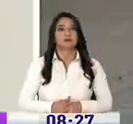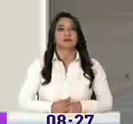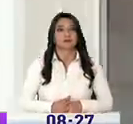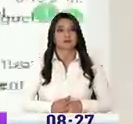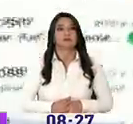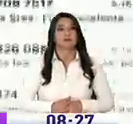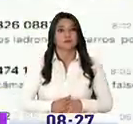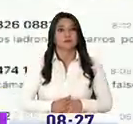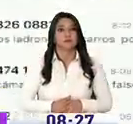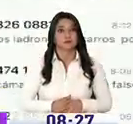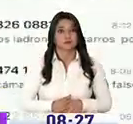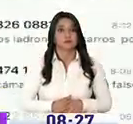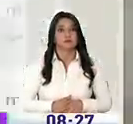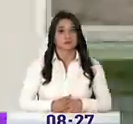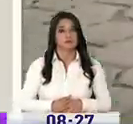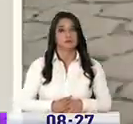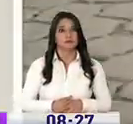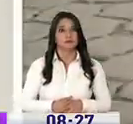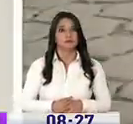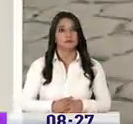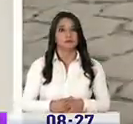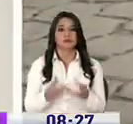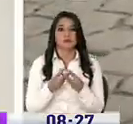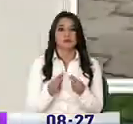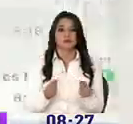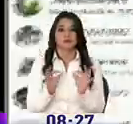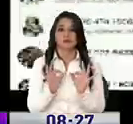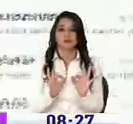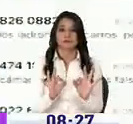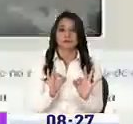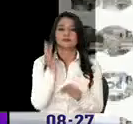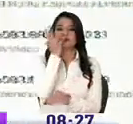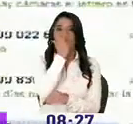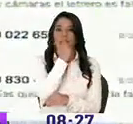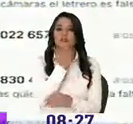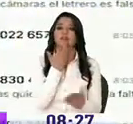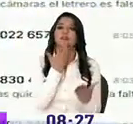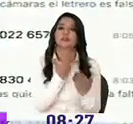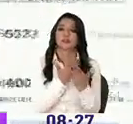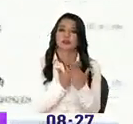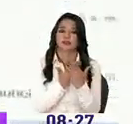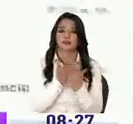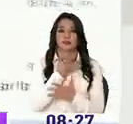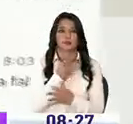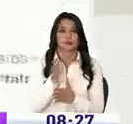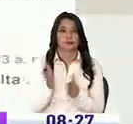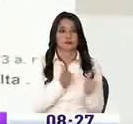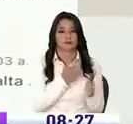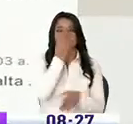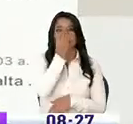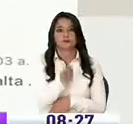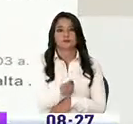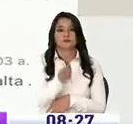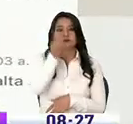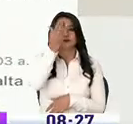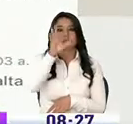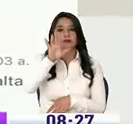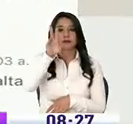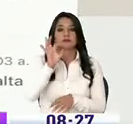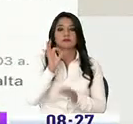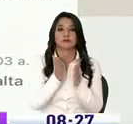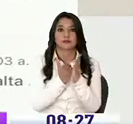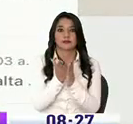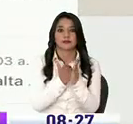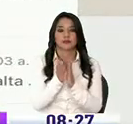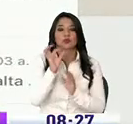acuerdan? Vean, así estaba. Y ya arreglar. Bien. Eso a uno le gusta. Buenos días, señores TVC. Excelente servicio. Permítame